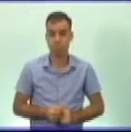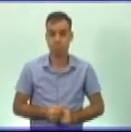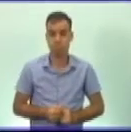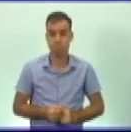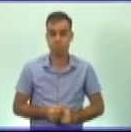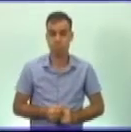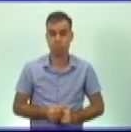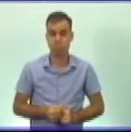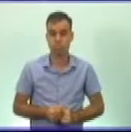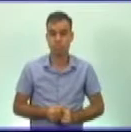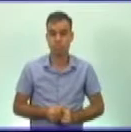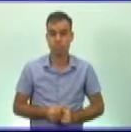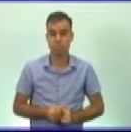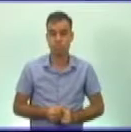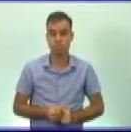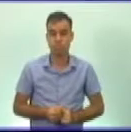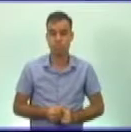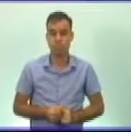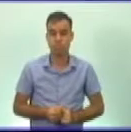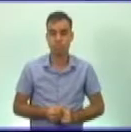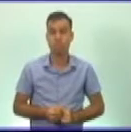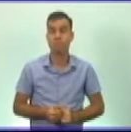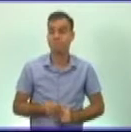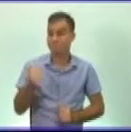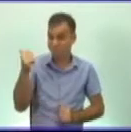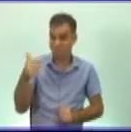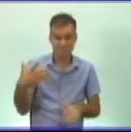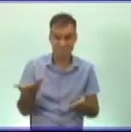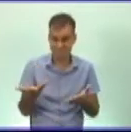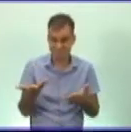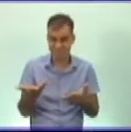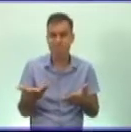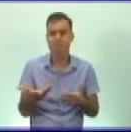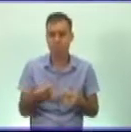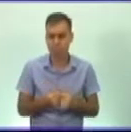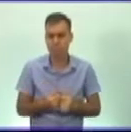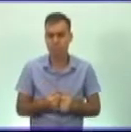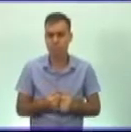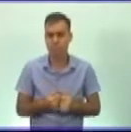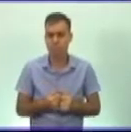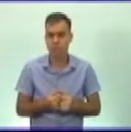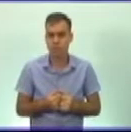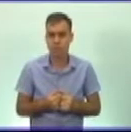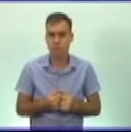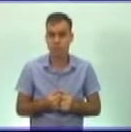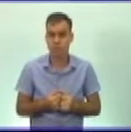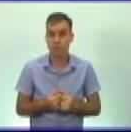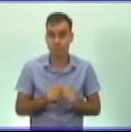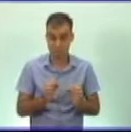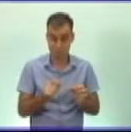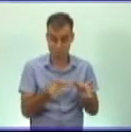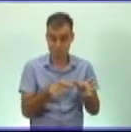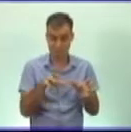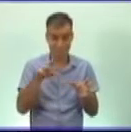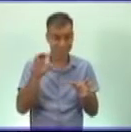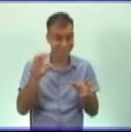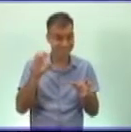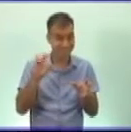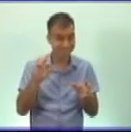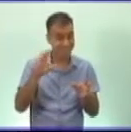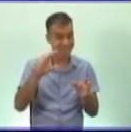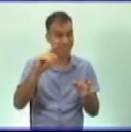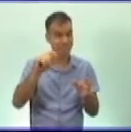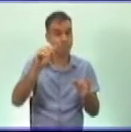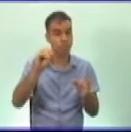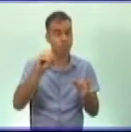generatrices de un cilindro circular recto. Que además, estas generatrices, en el caso del cilindro circular recto, es numéricamente